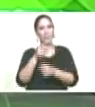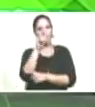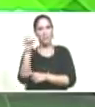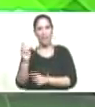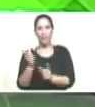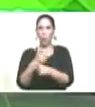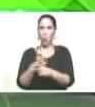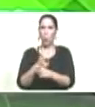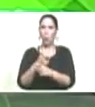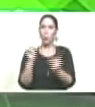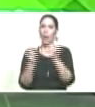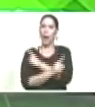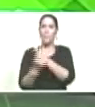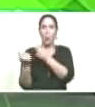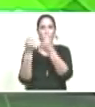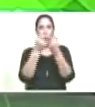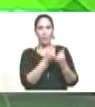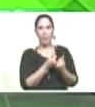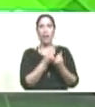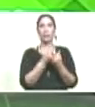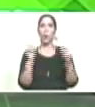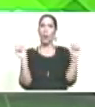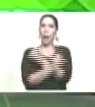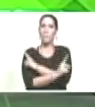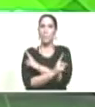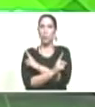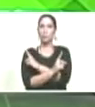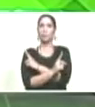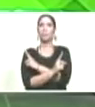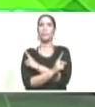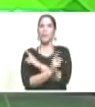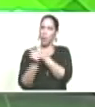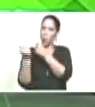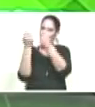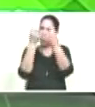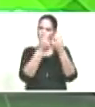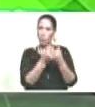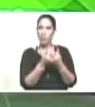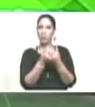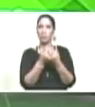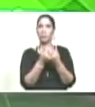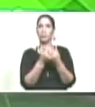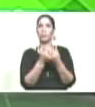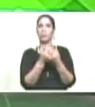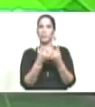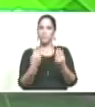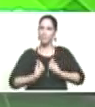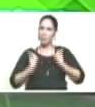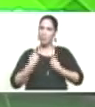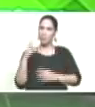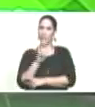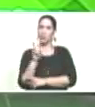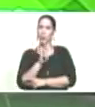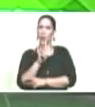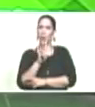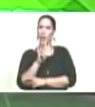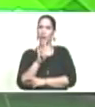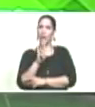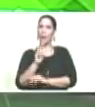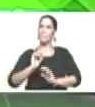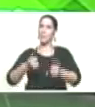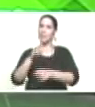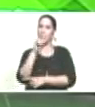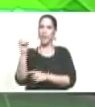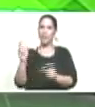la reconversión monetaria y la reconversión económica que va a vivir Venezuela a partir del 20 de agosto.